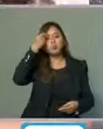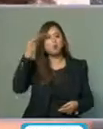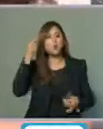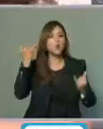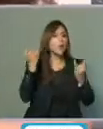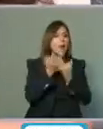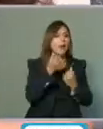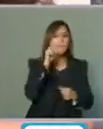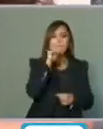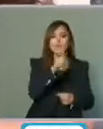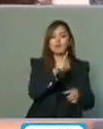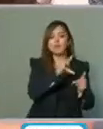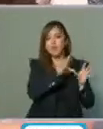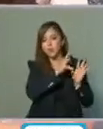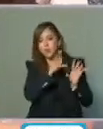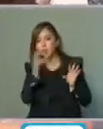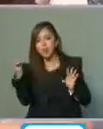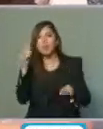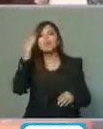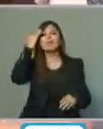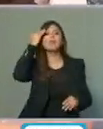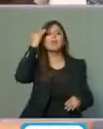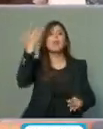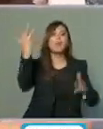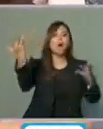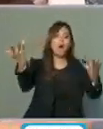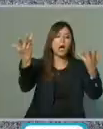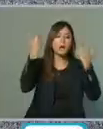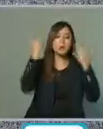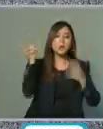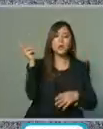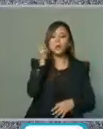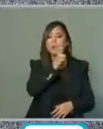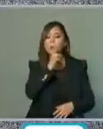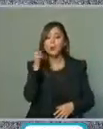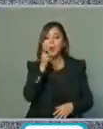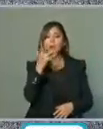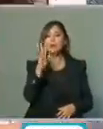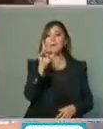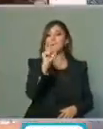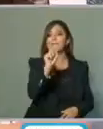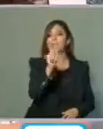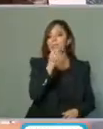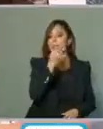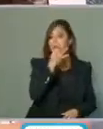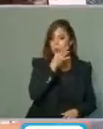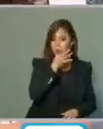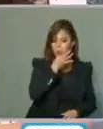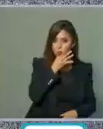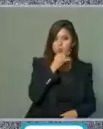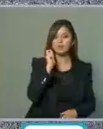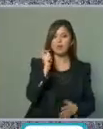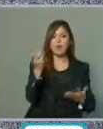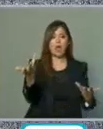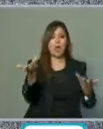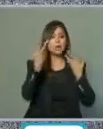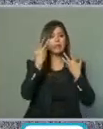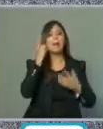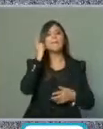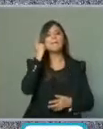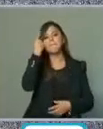uniformemente. Esperamos a que seque. ¿Cuánto tiempo voy a esperar a que seque? 20 minutos, Ok. si lo quiero, durante el